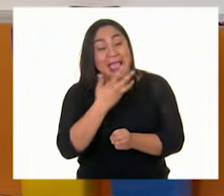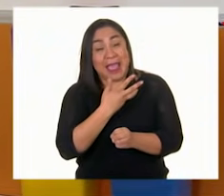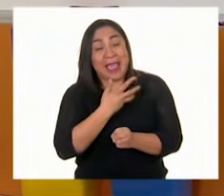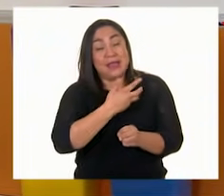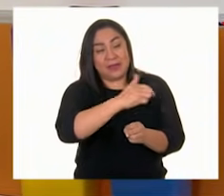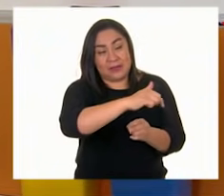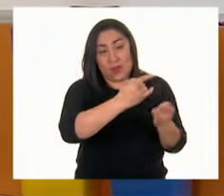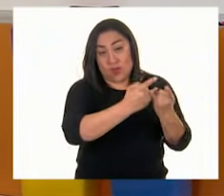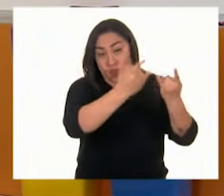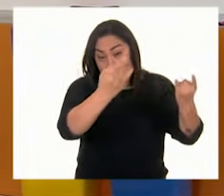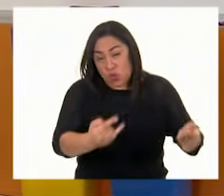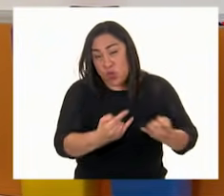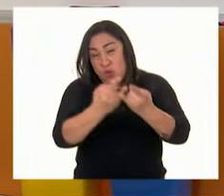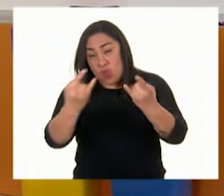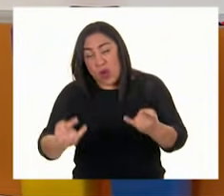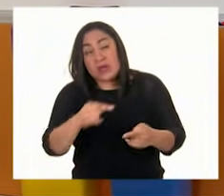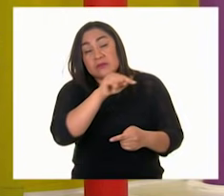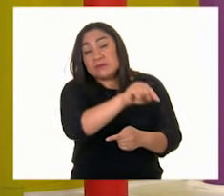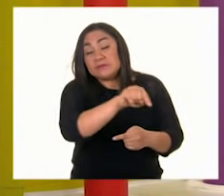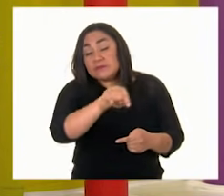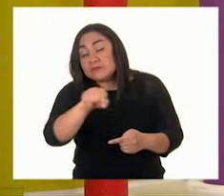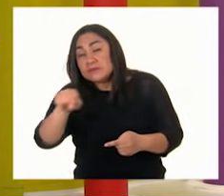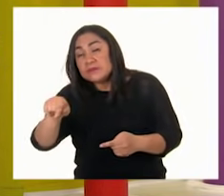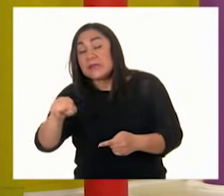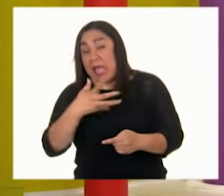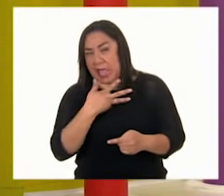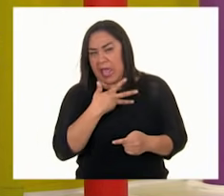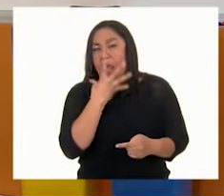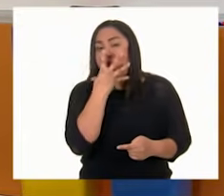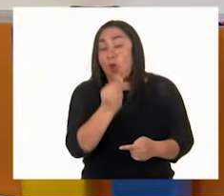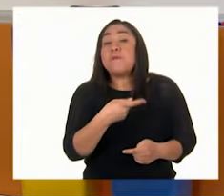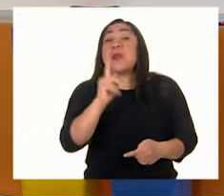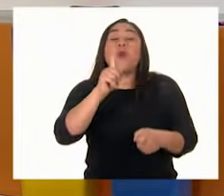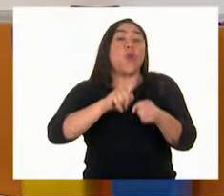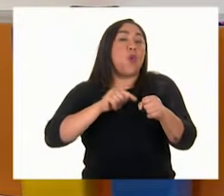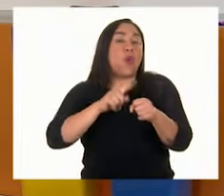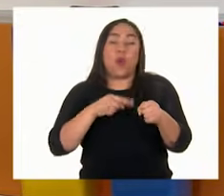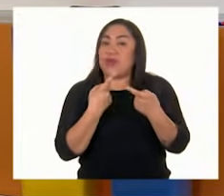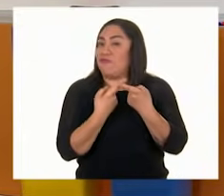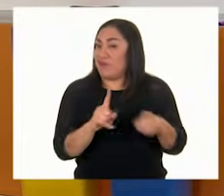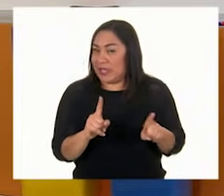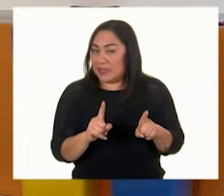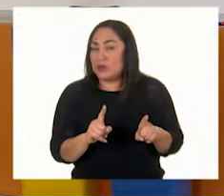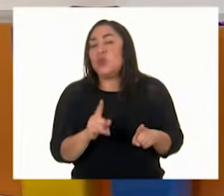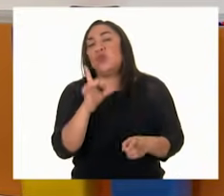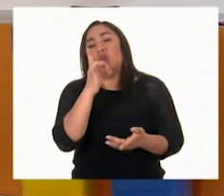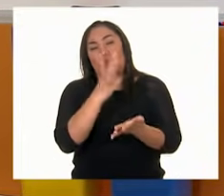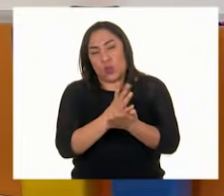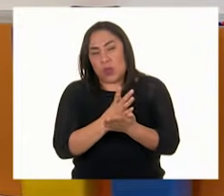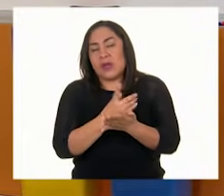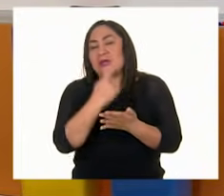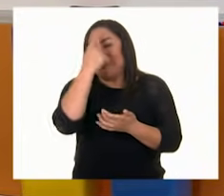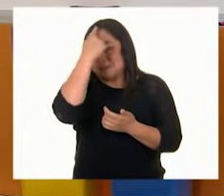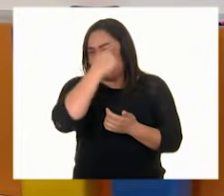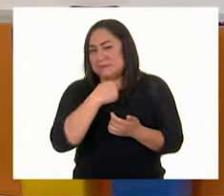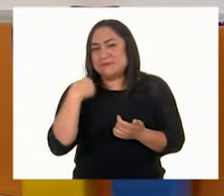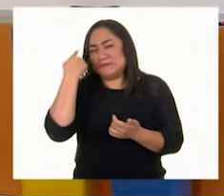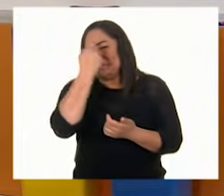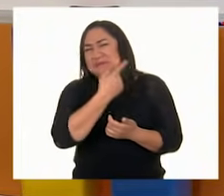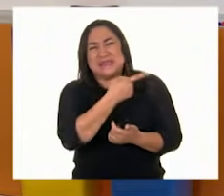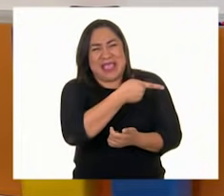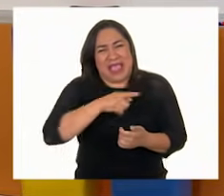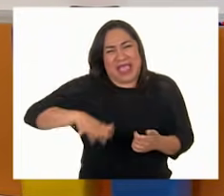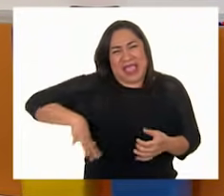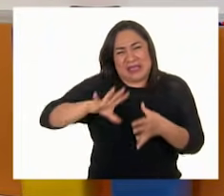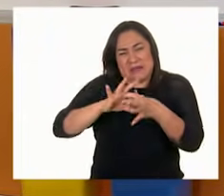cuentos era de diferente color. Pero todos tenían las mismas características, esos rasgos que nos mencionó